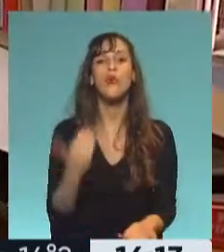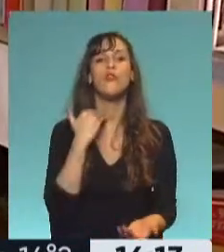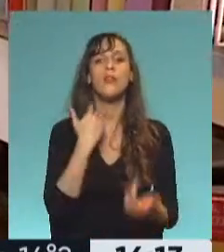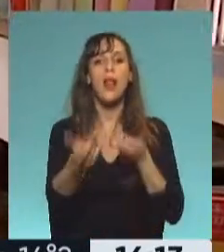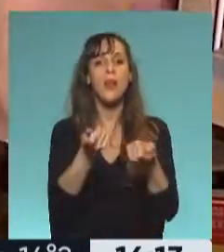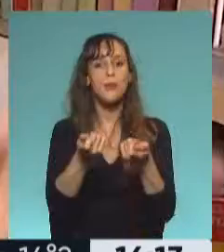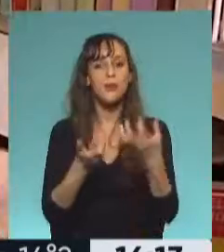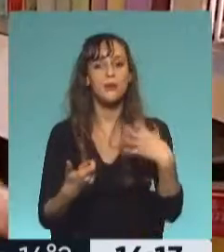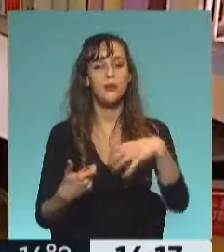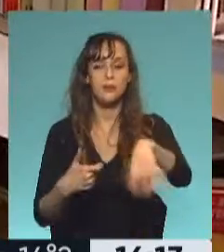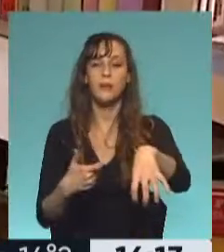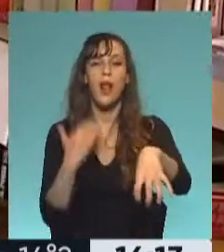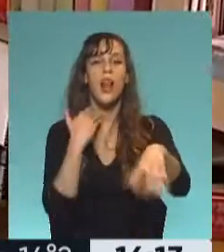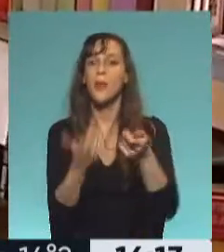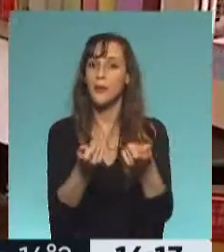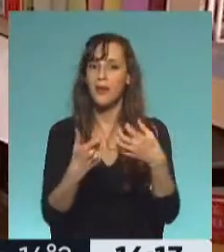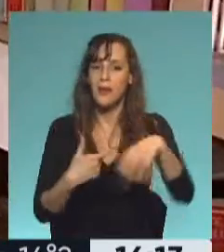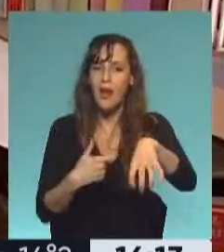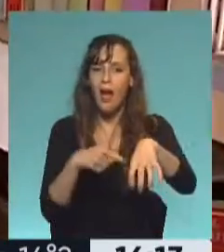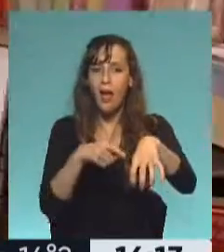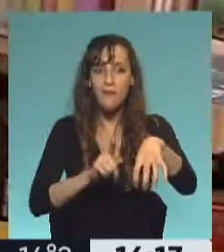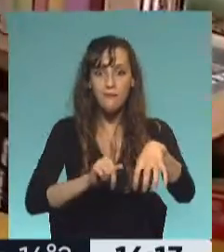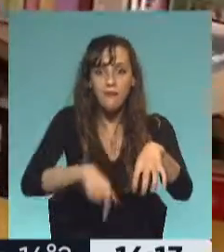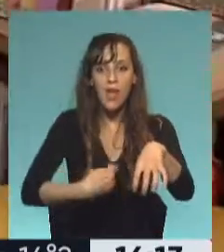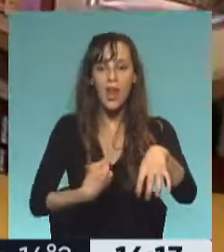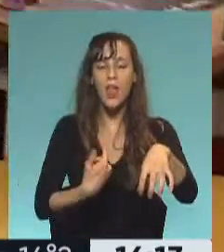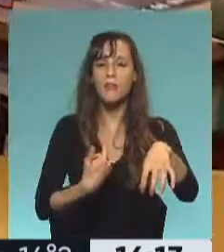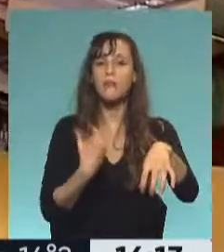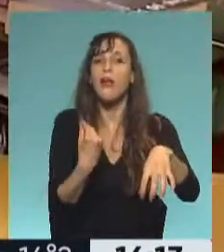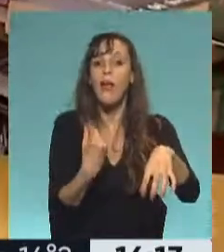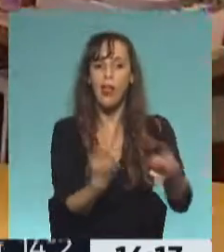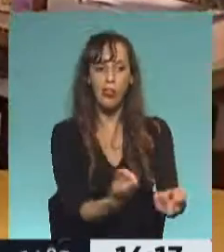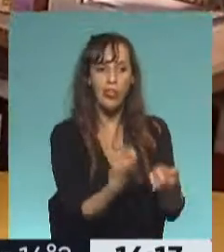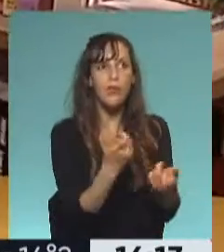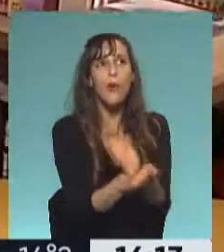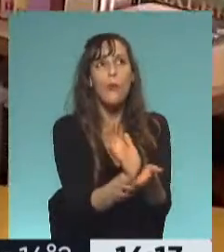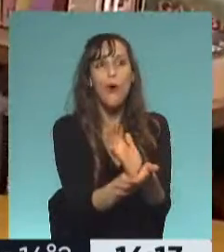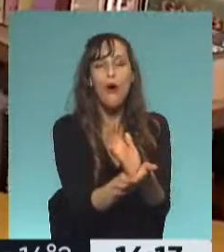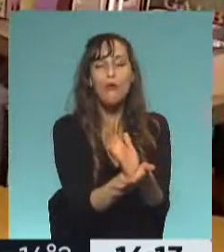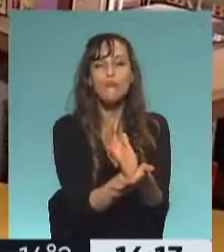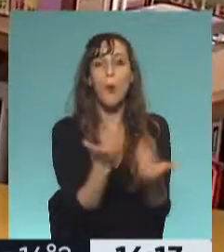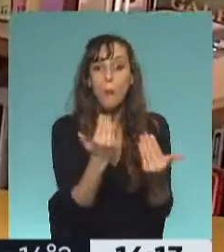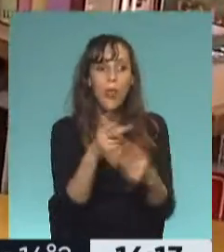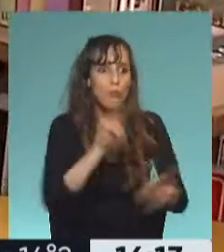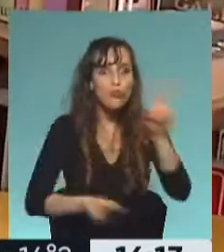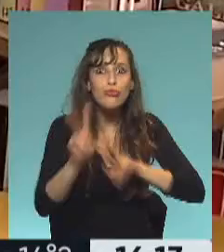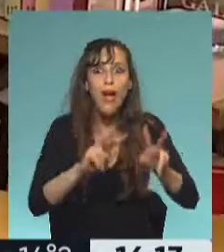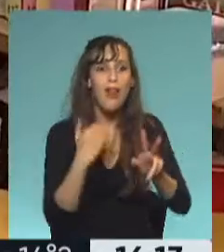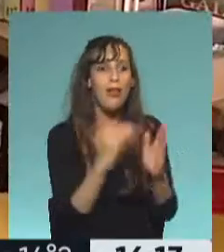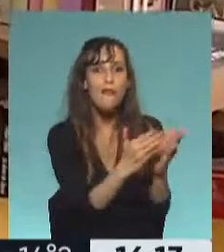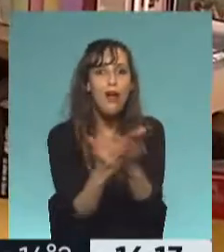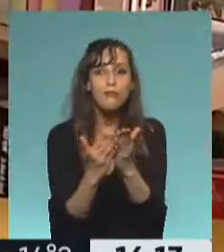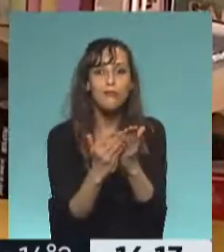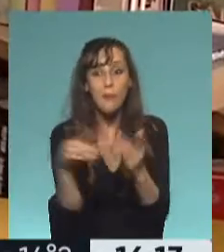humildemente contribuyó a eso, a formarlos, a darle material bibliográfico. De modo que este, para mí, es el gran